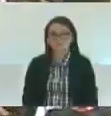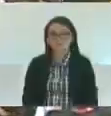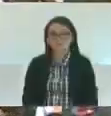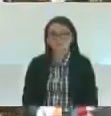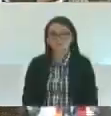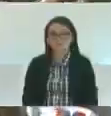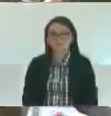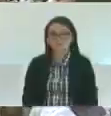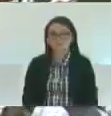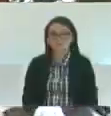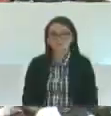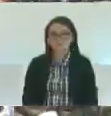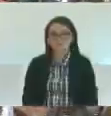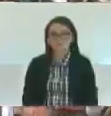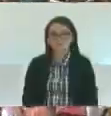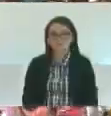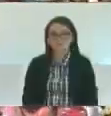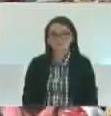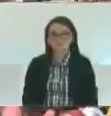Por eso